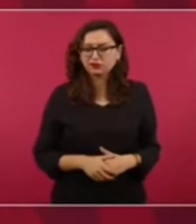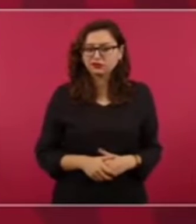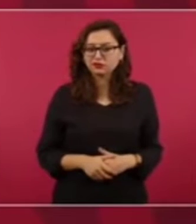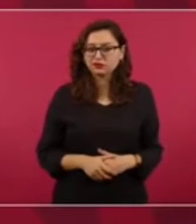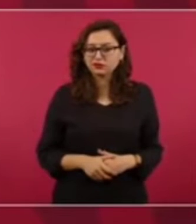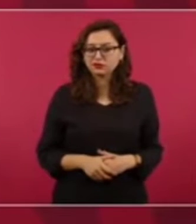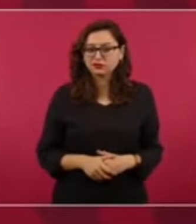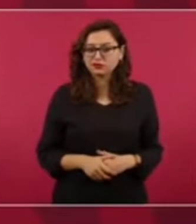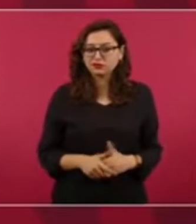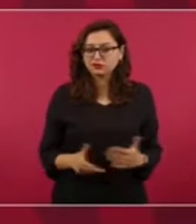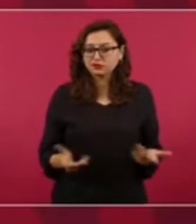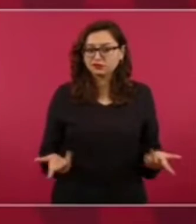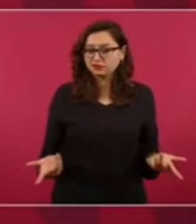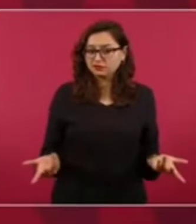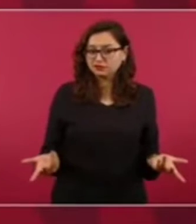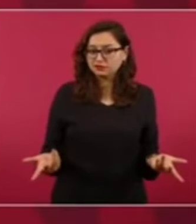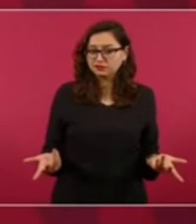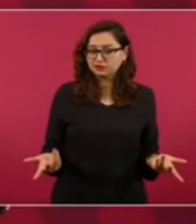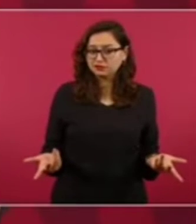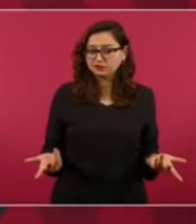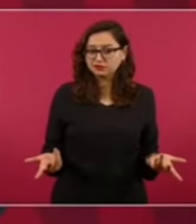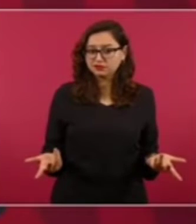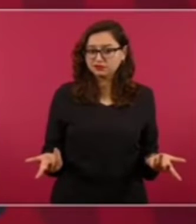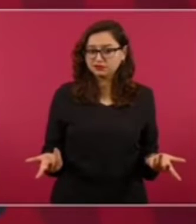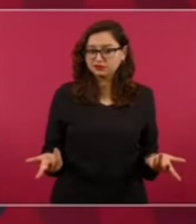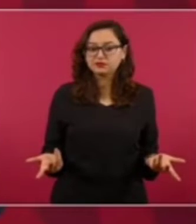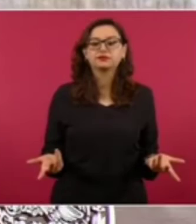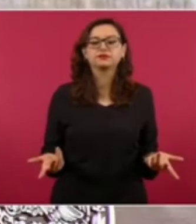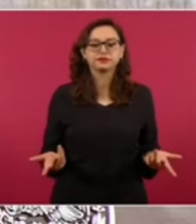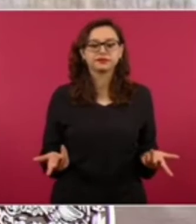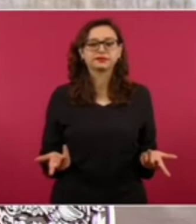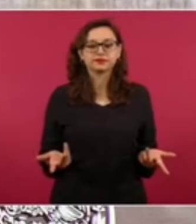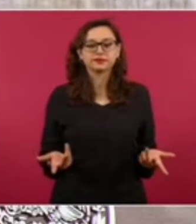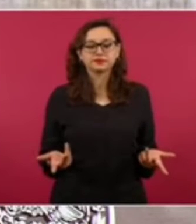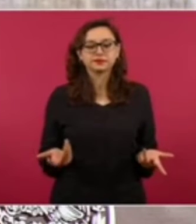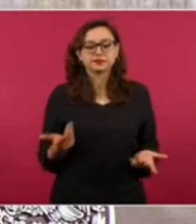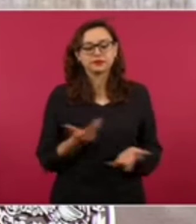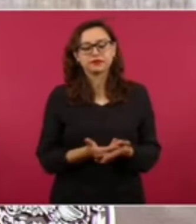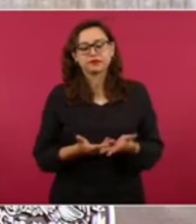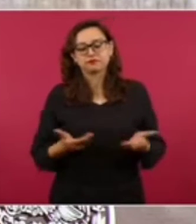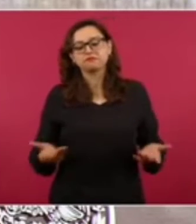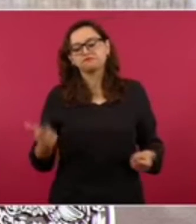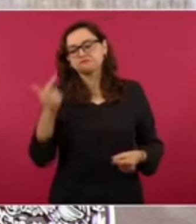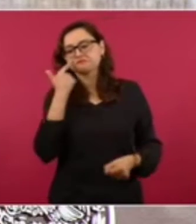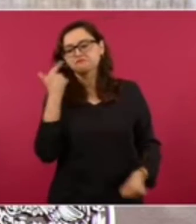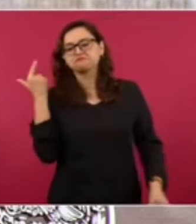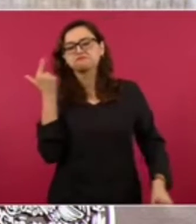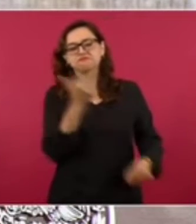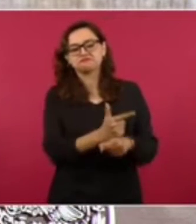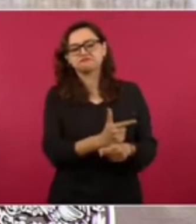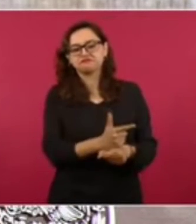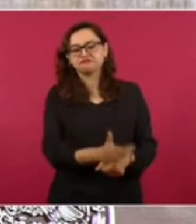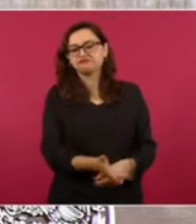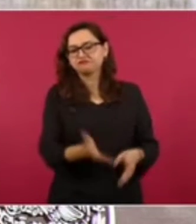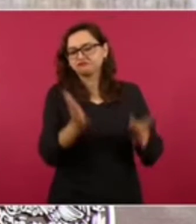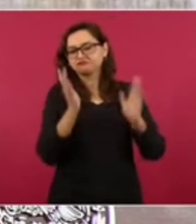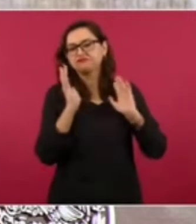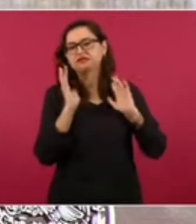Entonces, todo eso es lo que está ahora en cuestión. Y